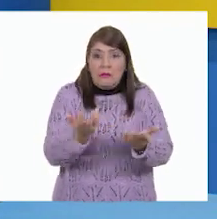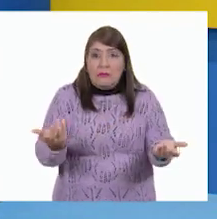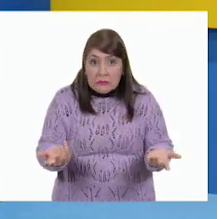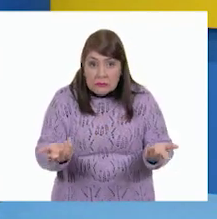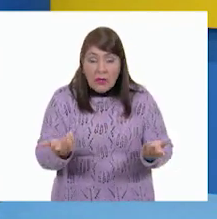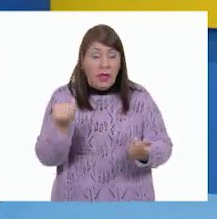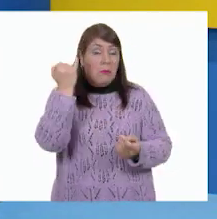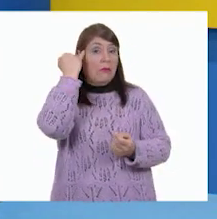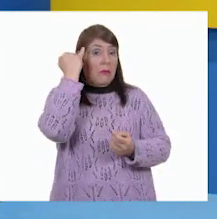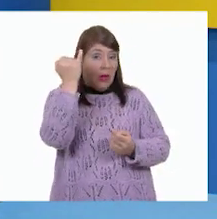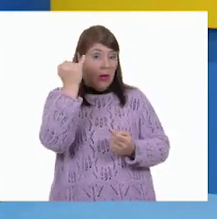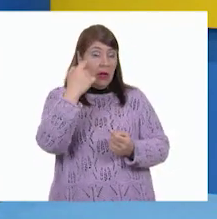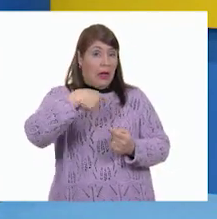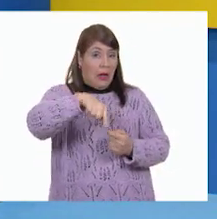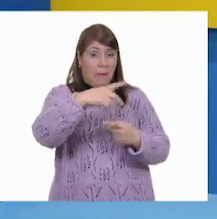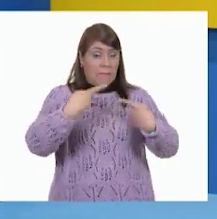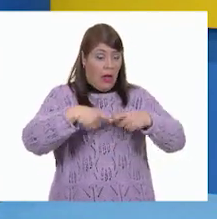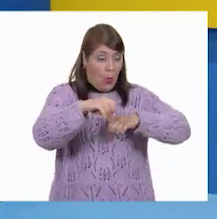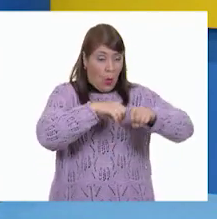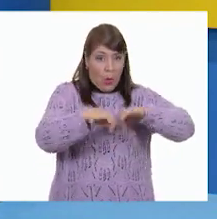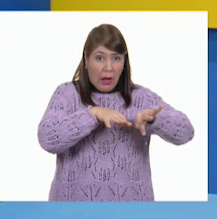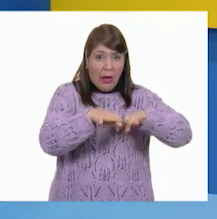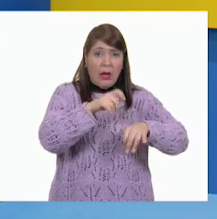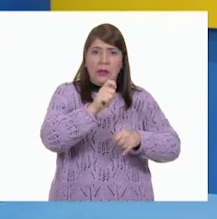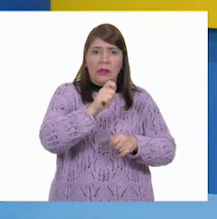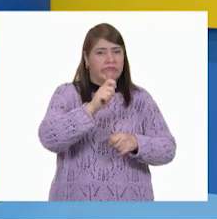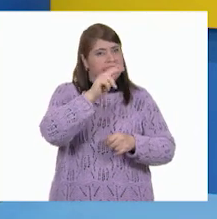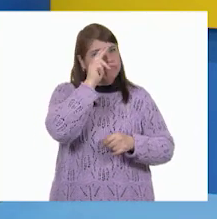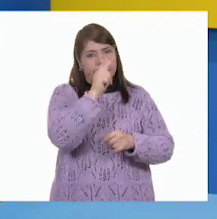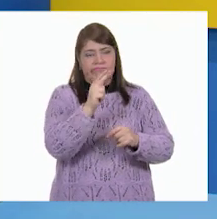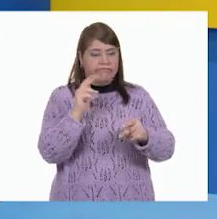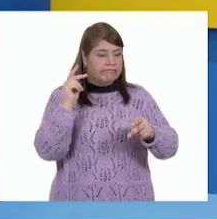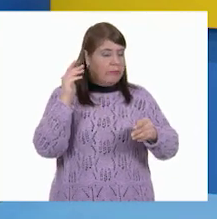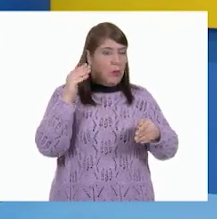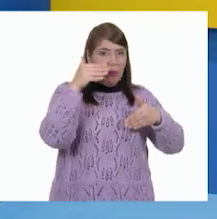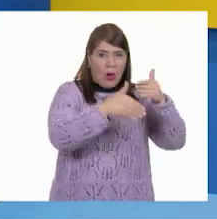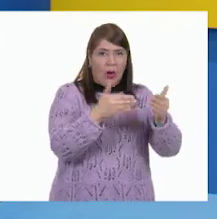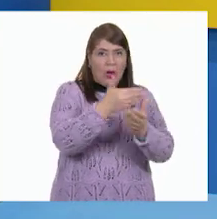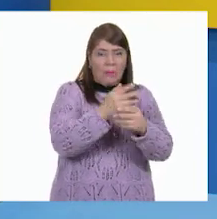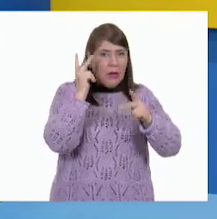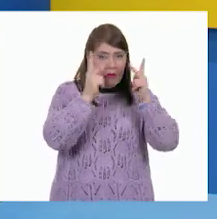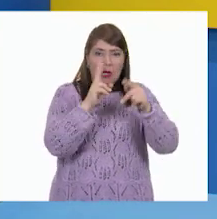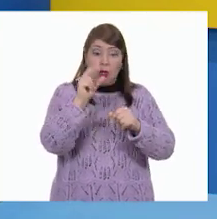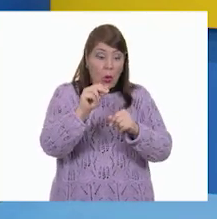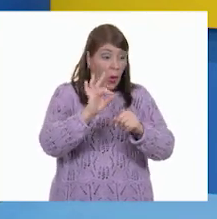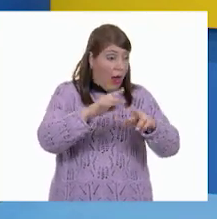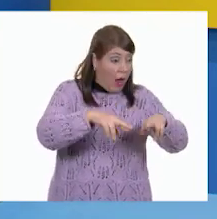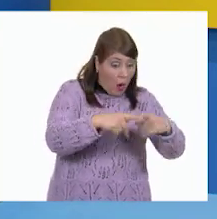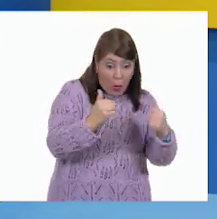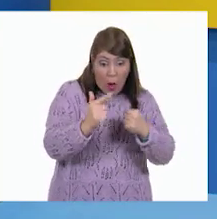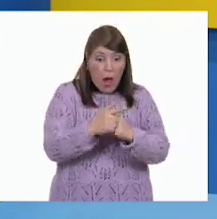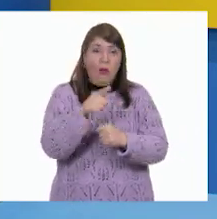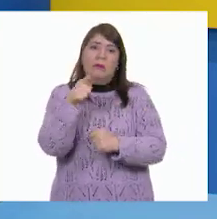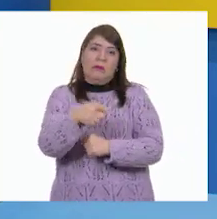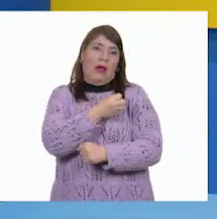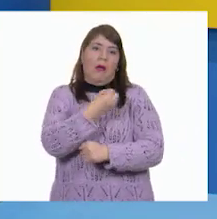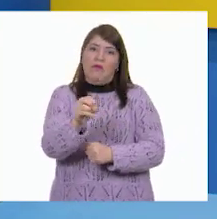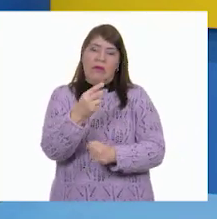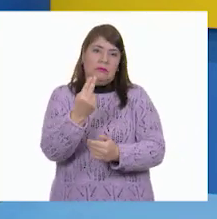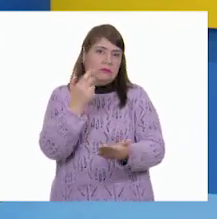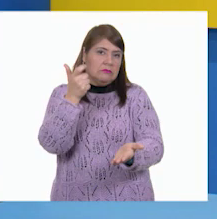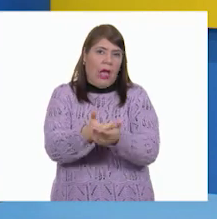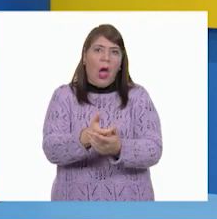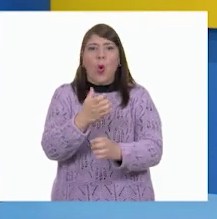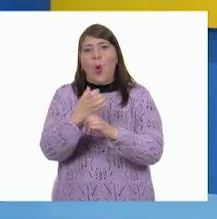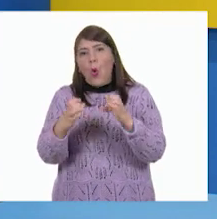Además, los obreros tenían prohibidas las visitas y debían pagar los útiles o las herramientas que rompieran trabajando. A principios